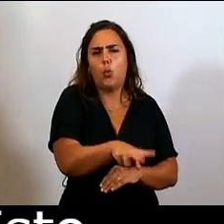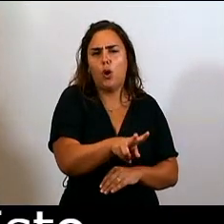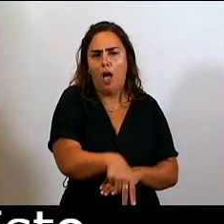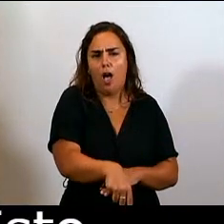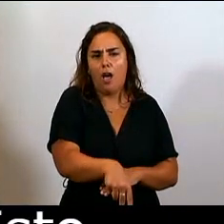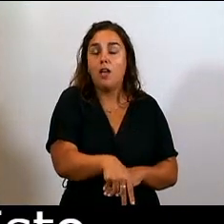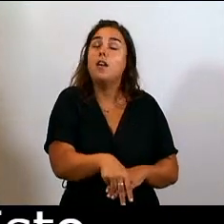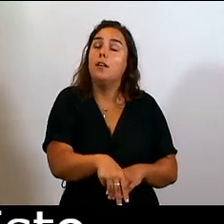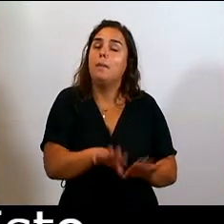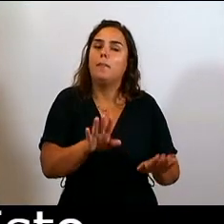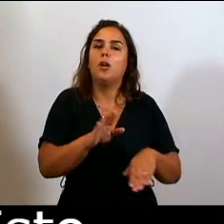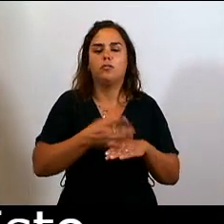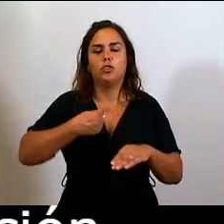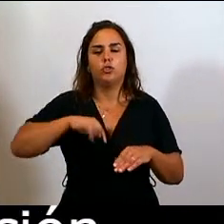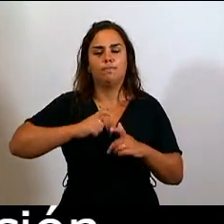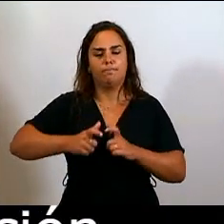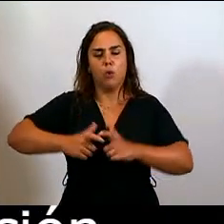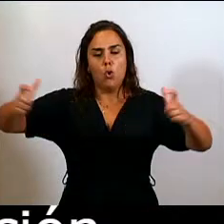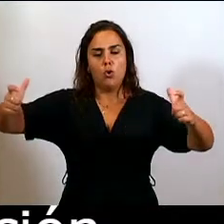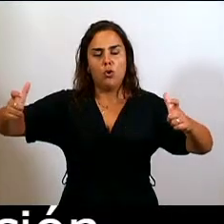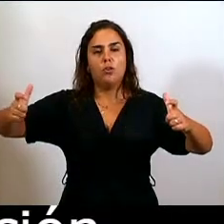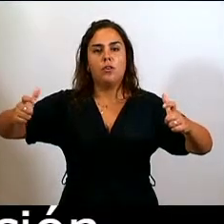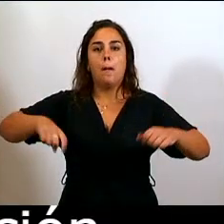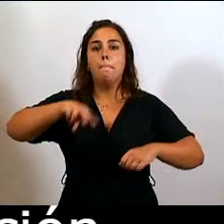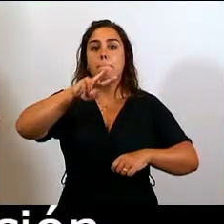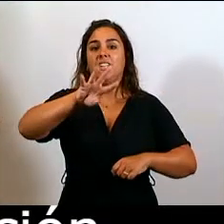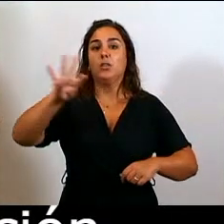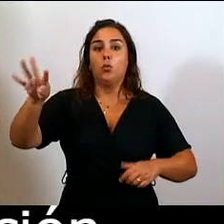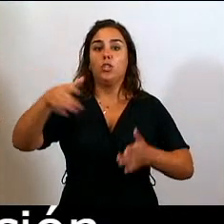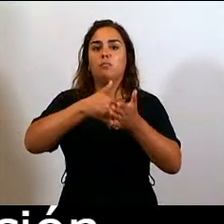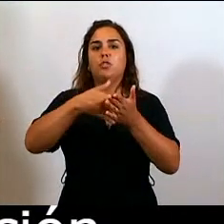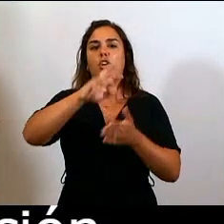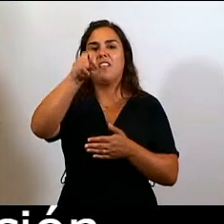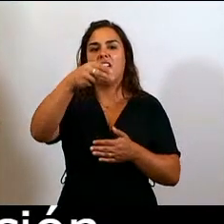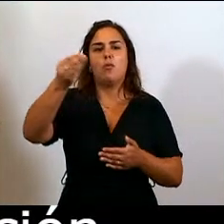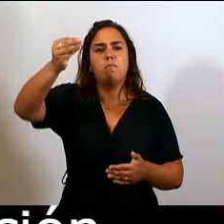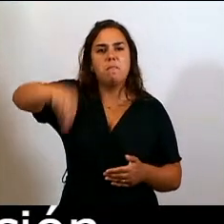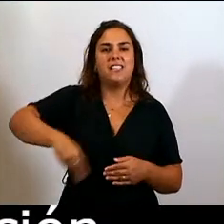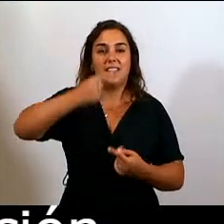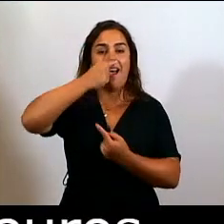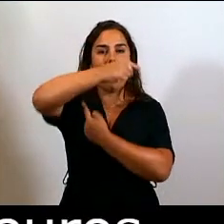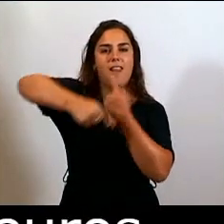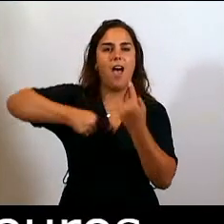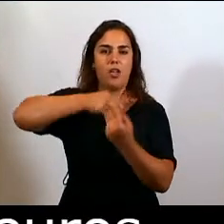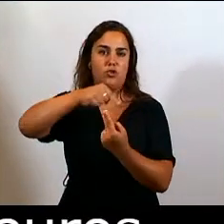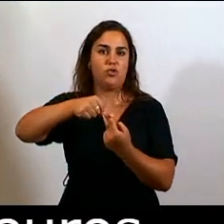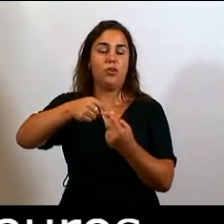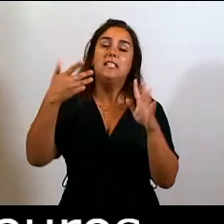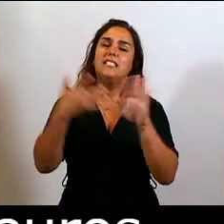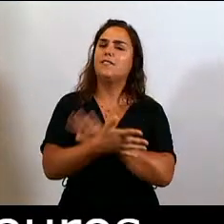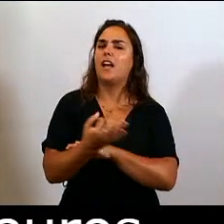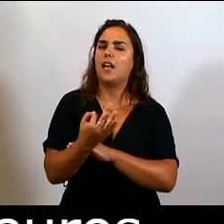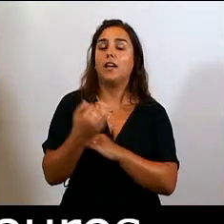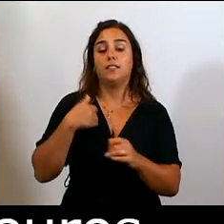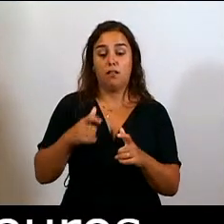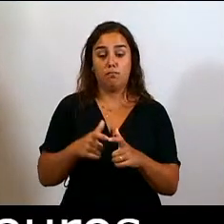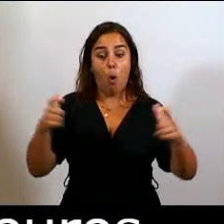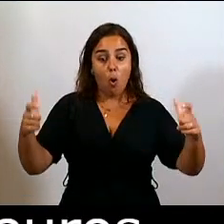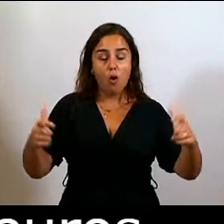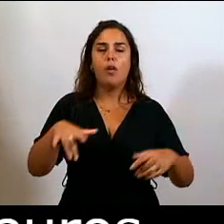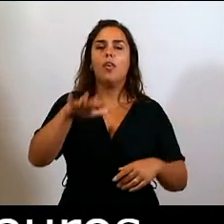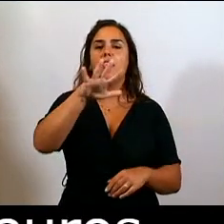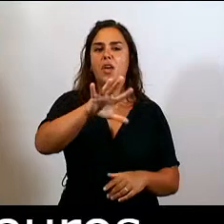financiar un incremento de más de 24 millones de euros anuales, es decir, un incremento del